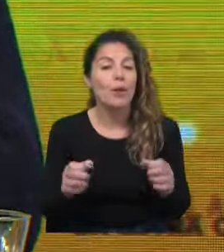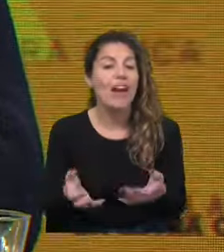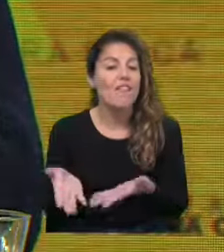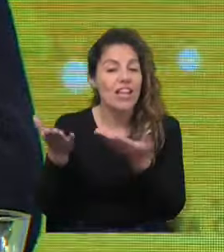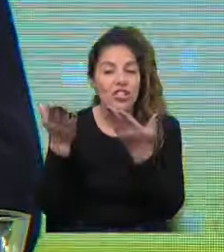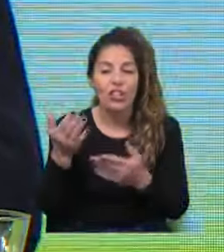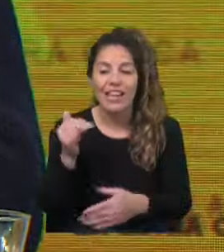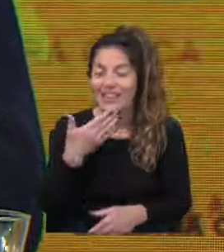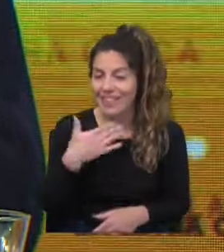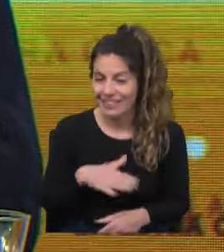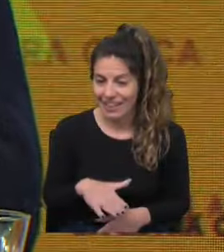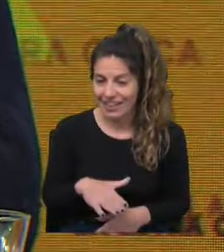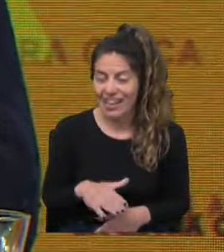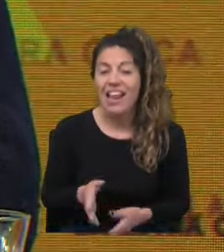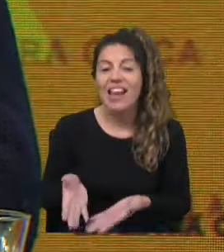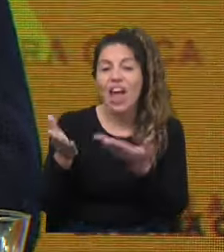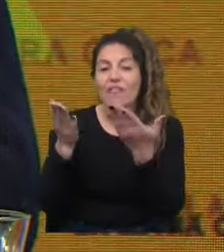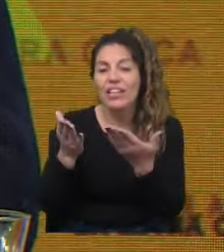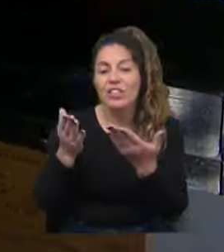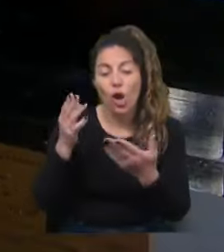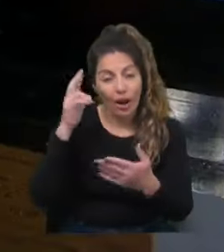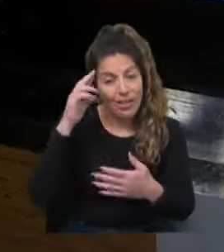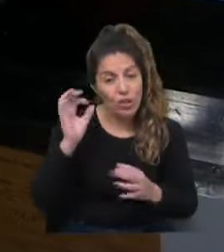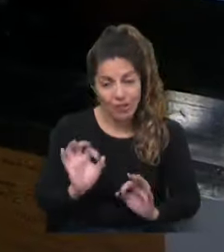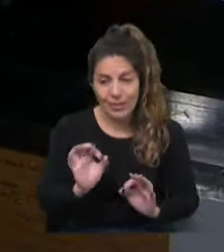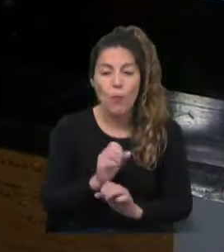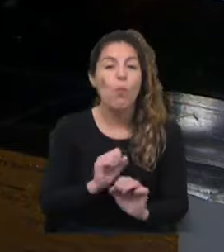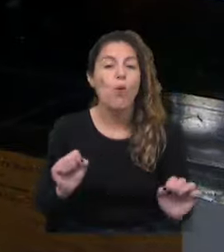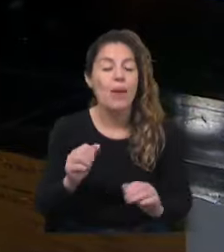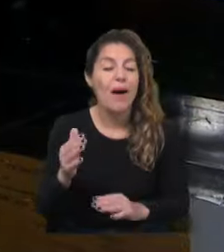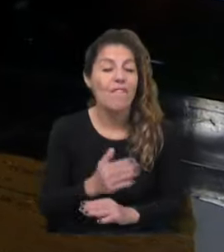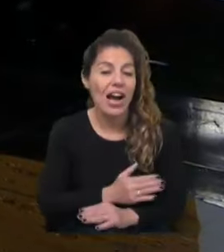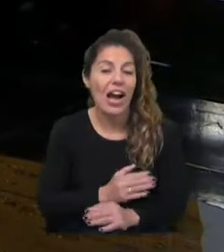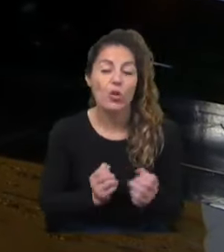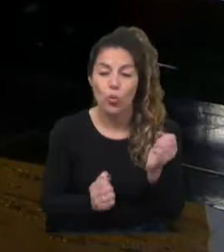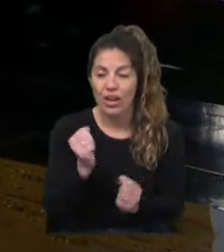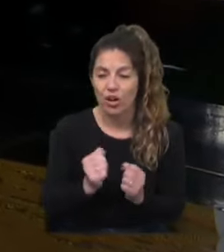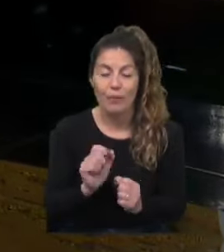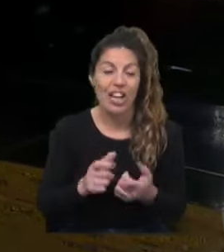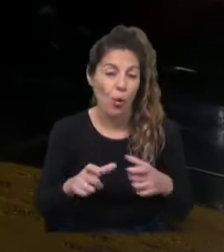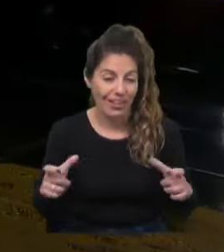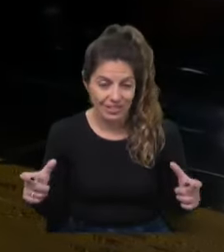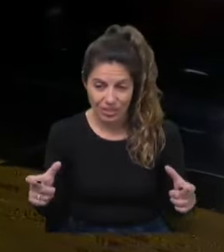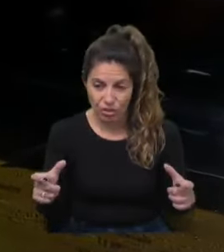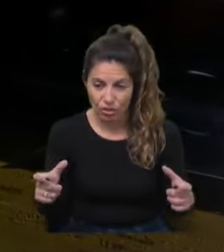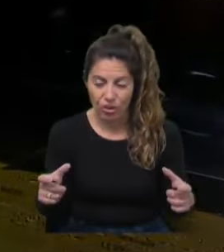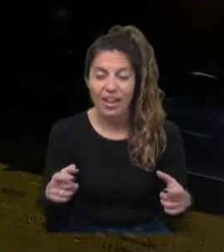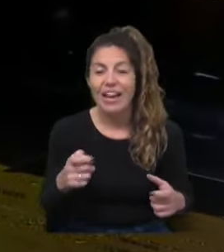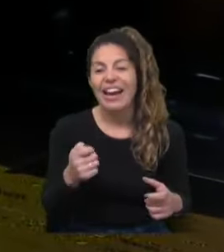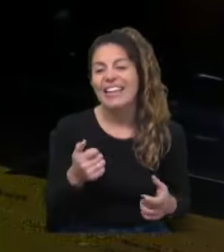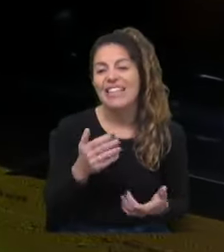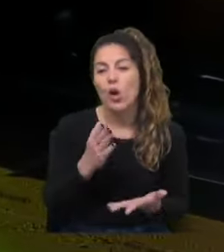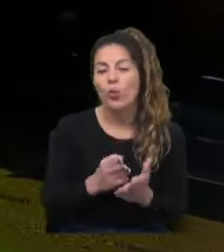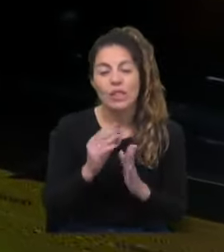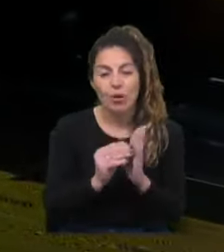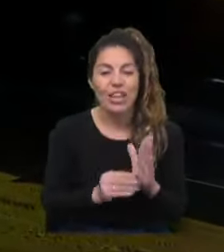hay que entender que la inflación razonablemente puede estar más baja en una economía que no ha crecido. Recién el último